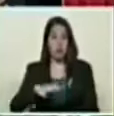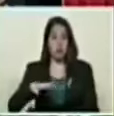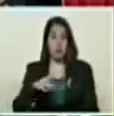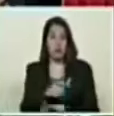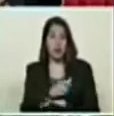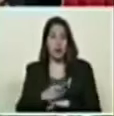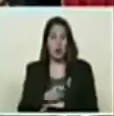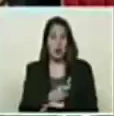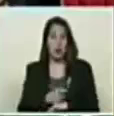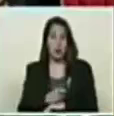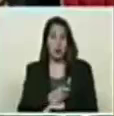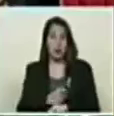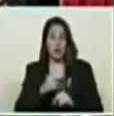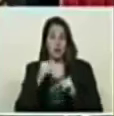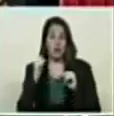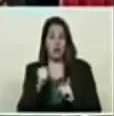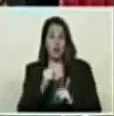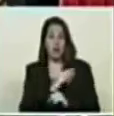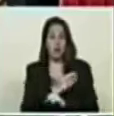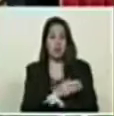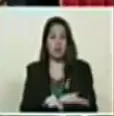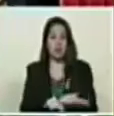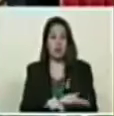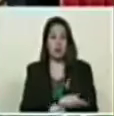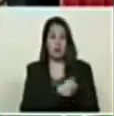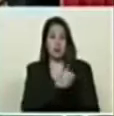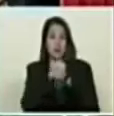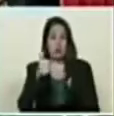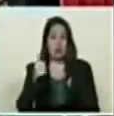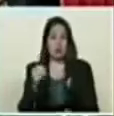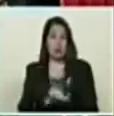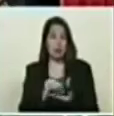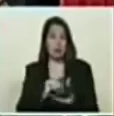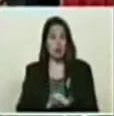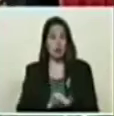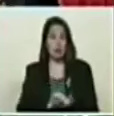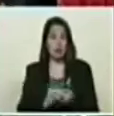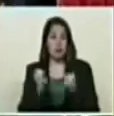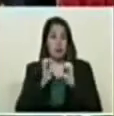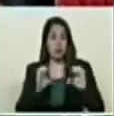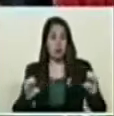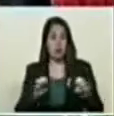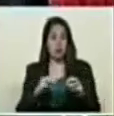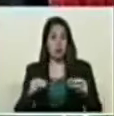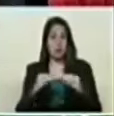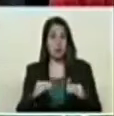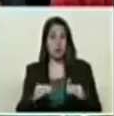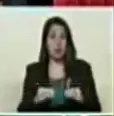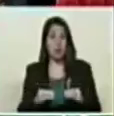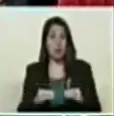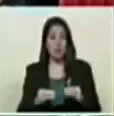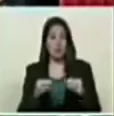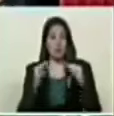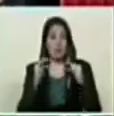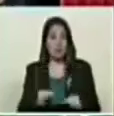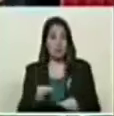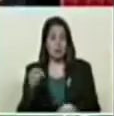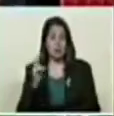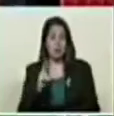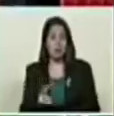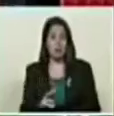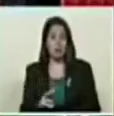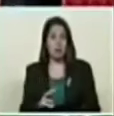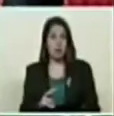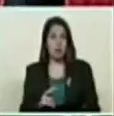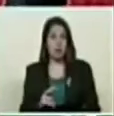Gobernar para fortalecer cada vez más y multiplicar la educación pública, gratuita y de calidad de Venezuela.